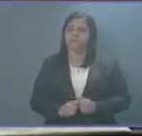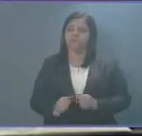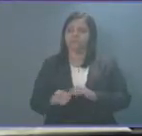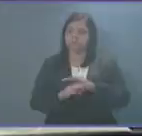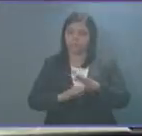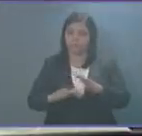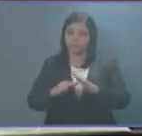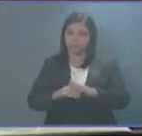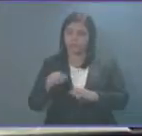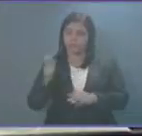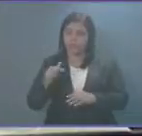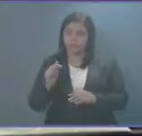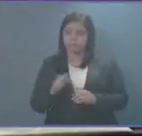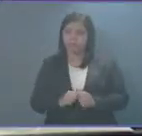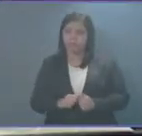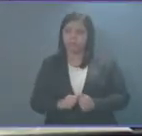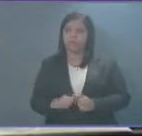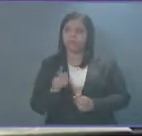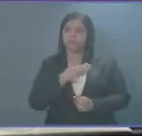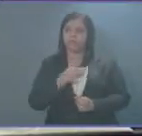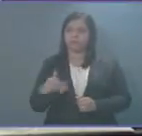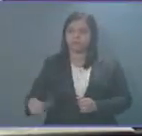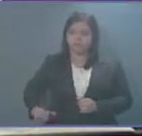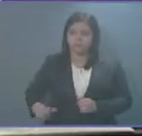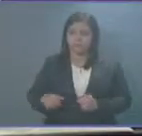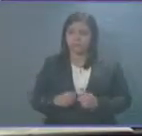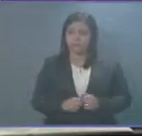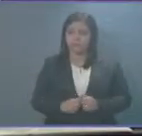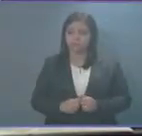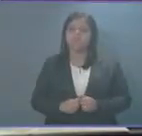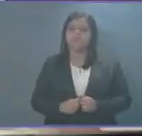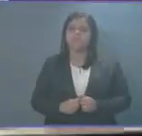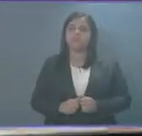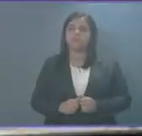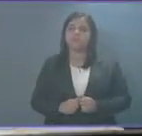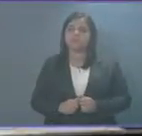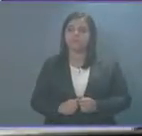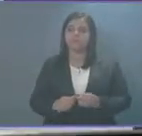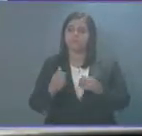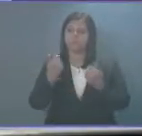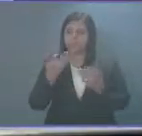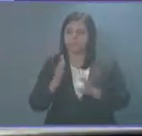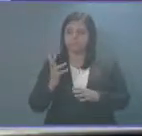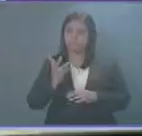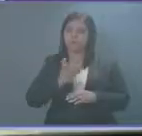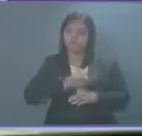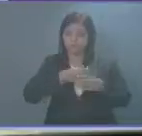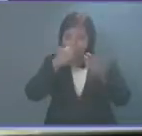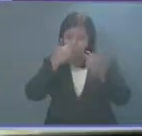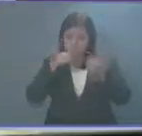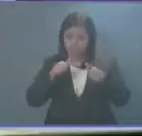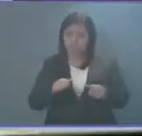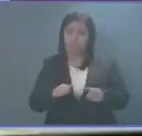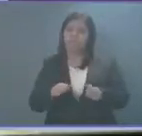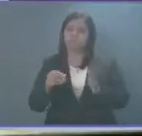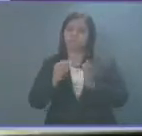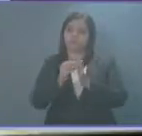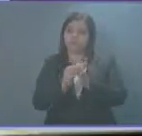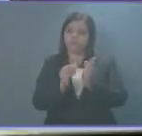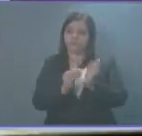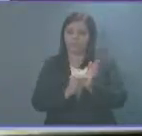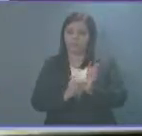base a esa coincidencia, presidente y pueblo salvadoreño, es que nos hemos puesto de acuerdo en el contenido